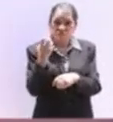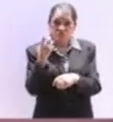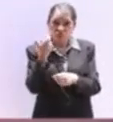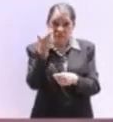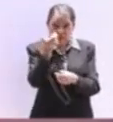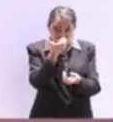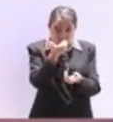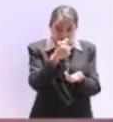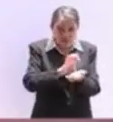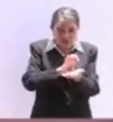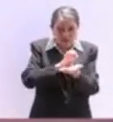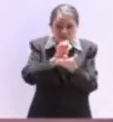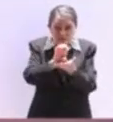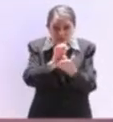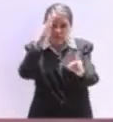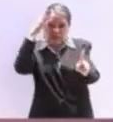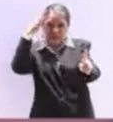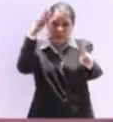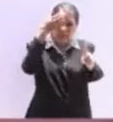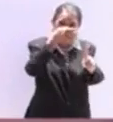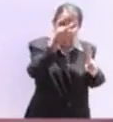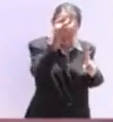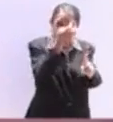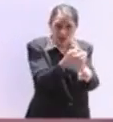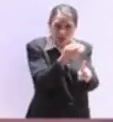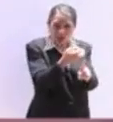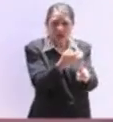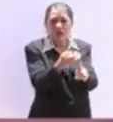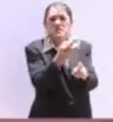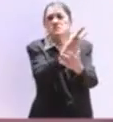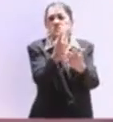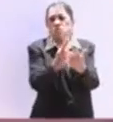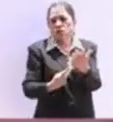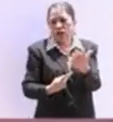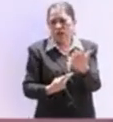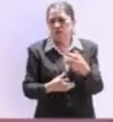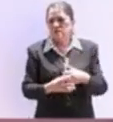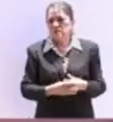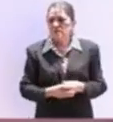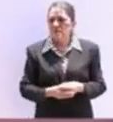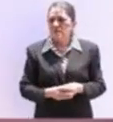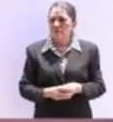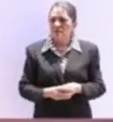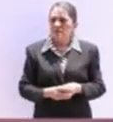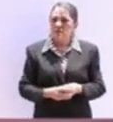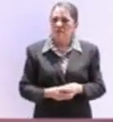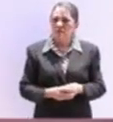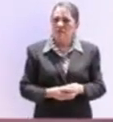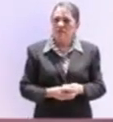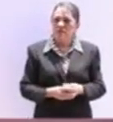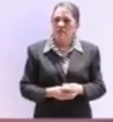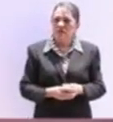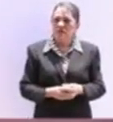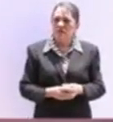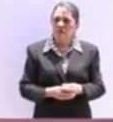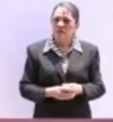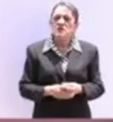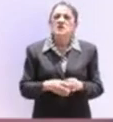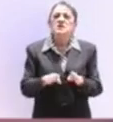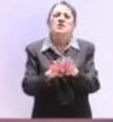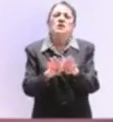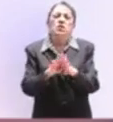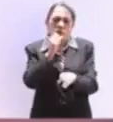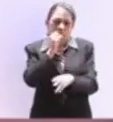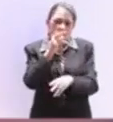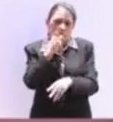para promover la inclusión y la igualdad en los estados y los municipios. Por medio de esta inversión, como ya lo hemos